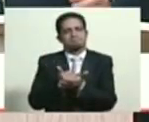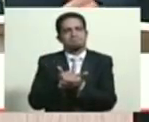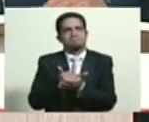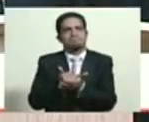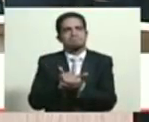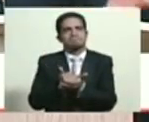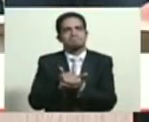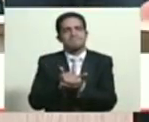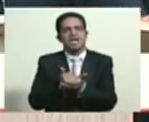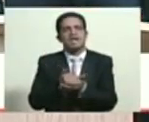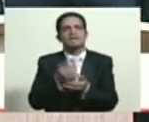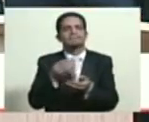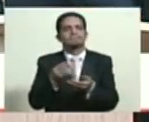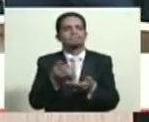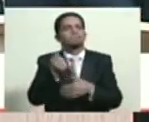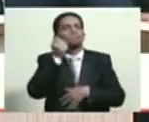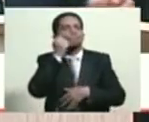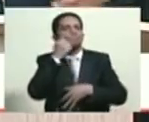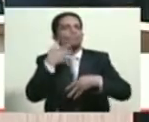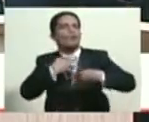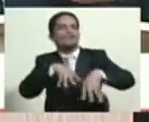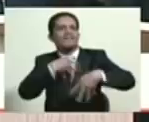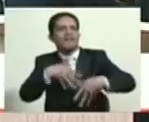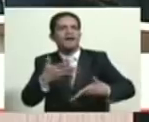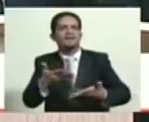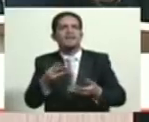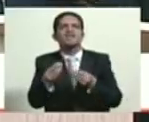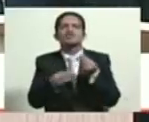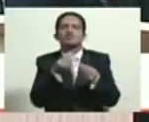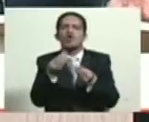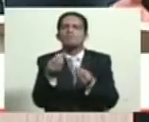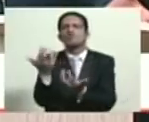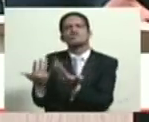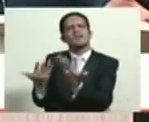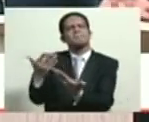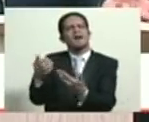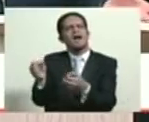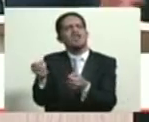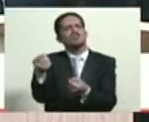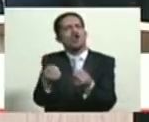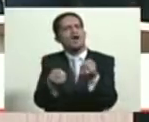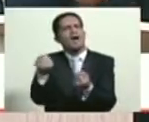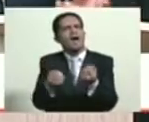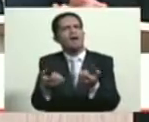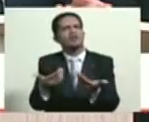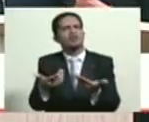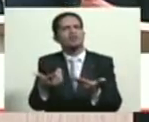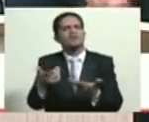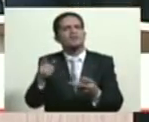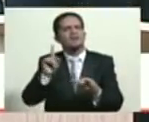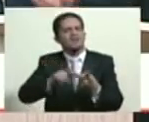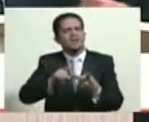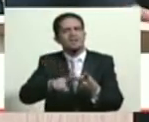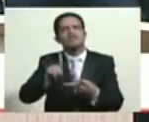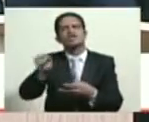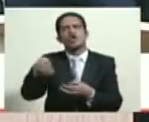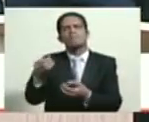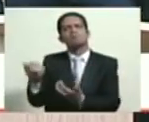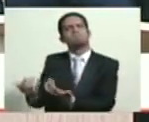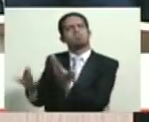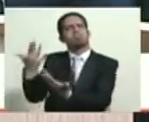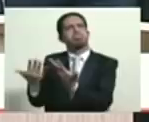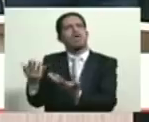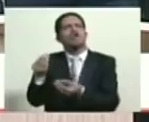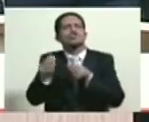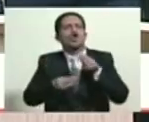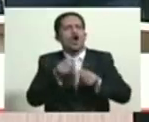tomar las calles, de guarimbiar, y cómo van a hacer para quemar los carros que siempre le queman a la gente y para quemar los comercios en forma de